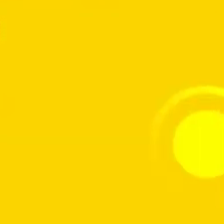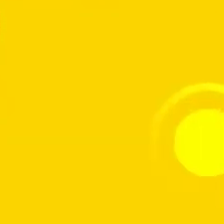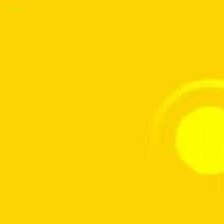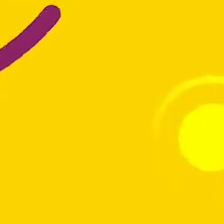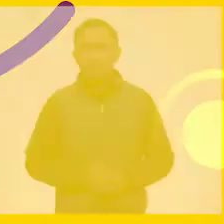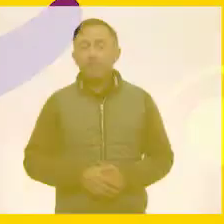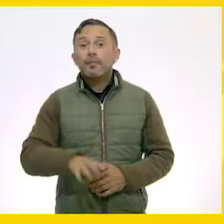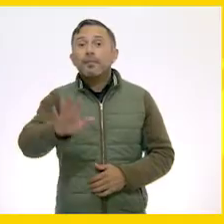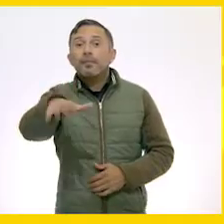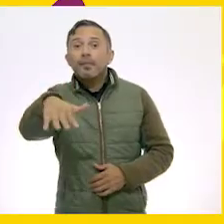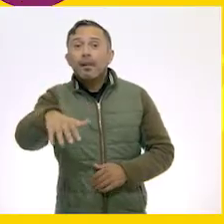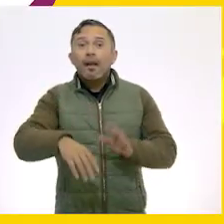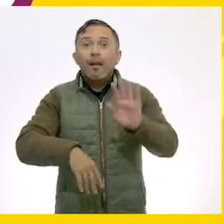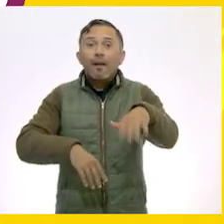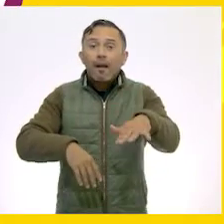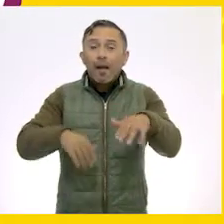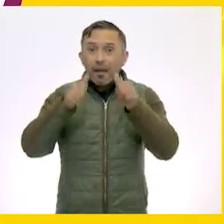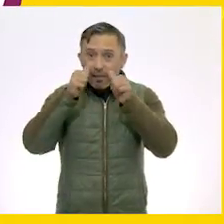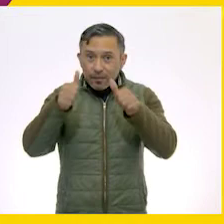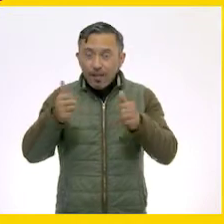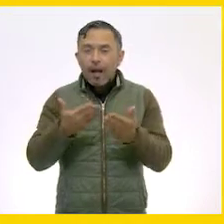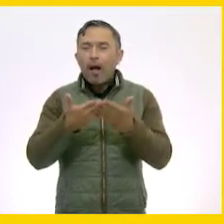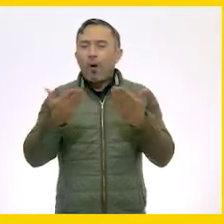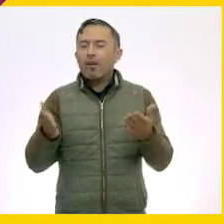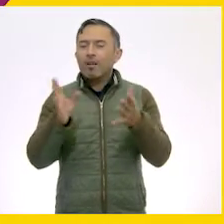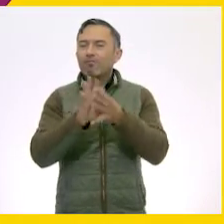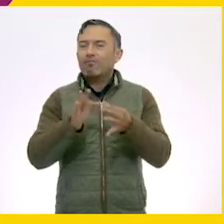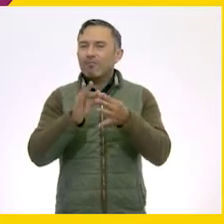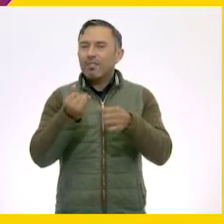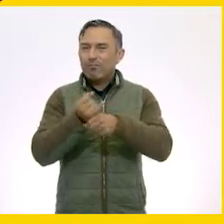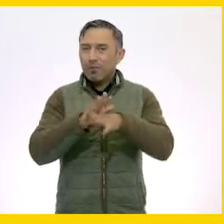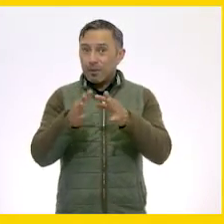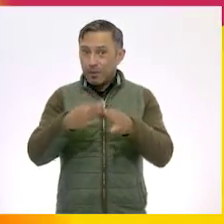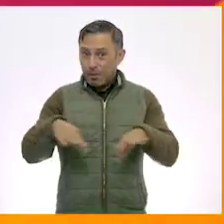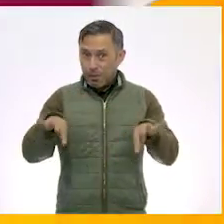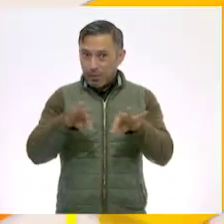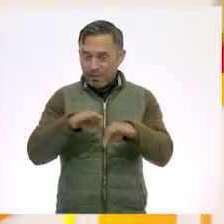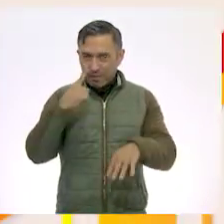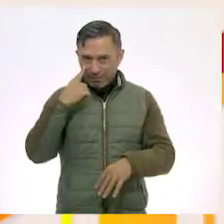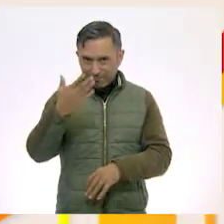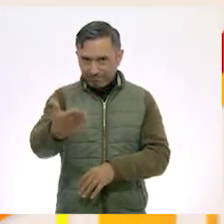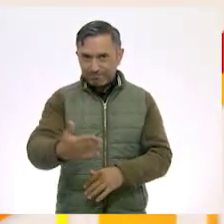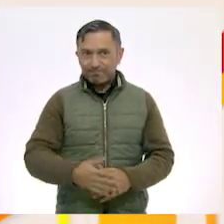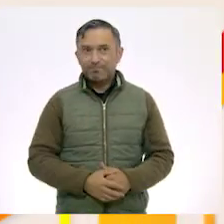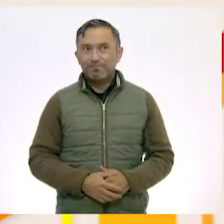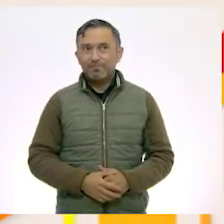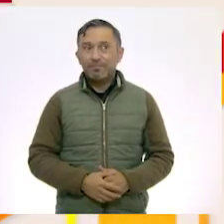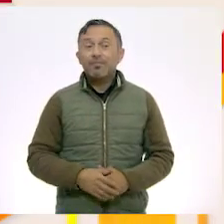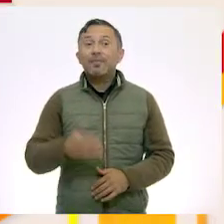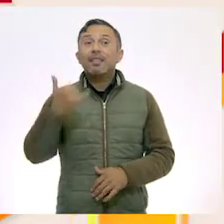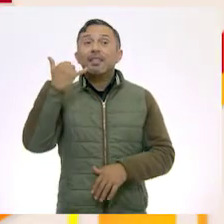¡Atención! ¡Atención! A continuación, información importante. A este